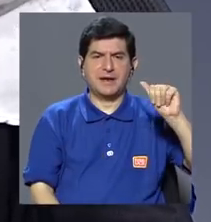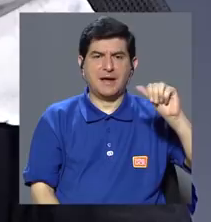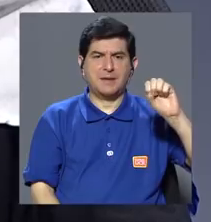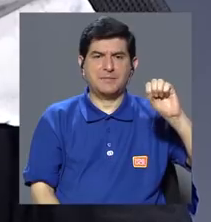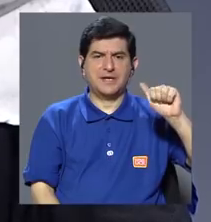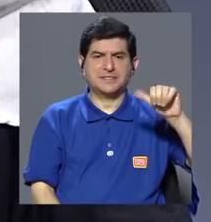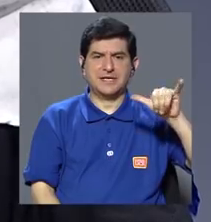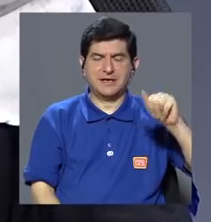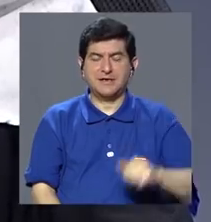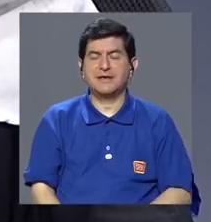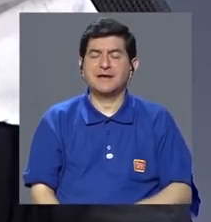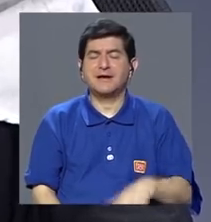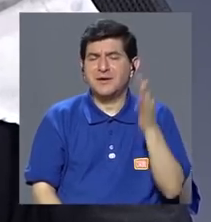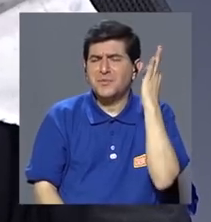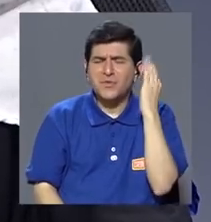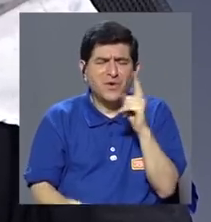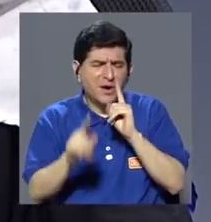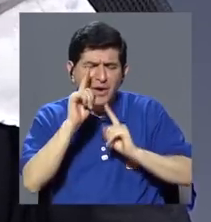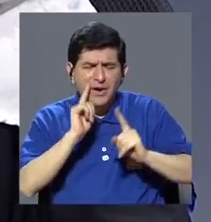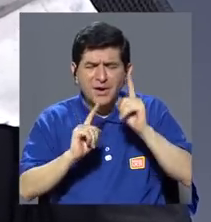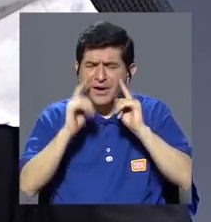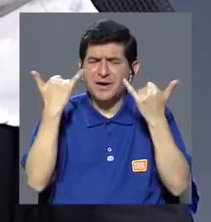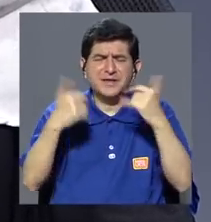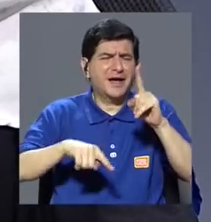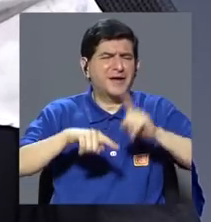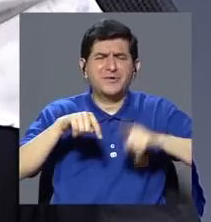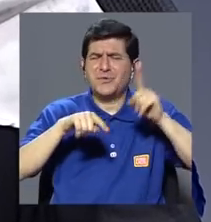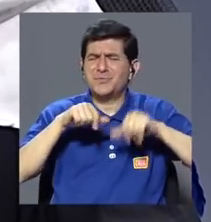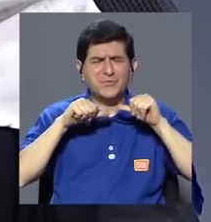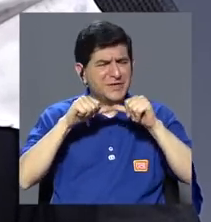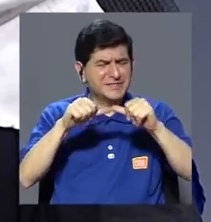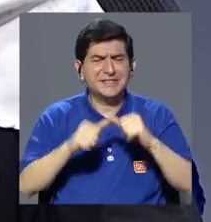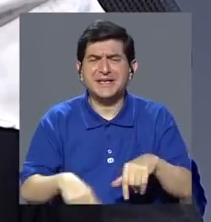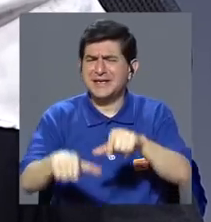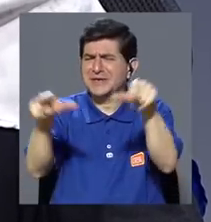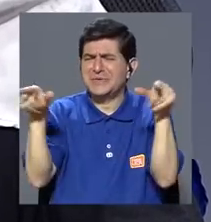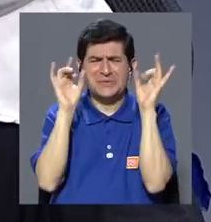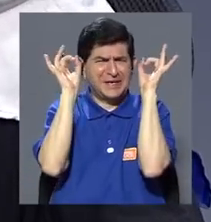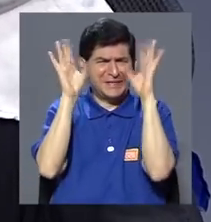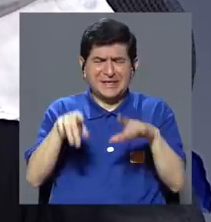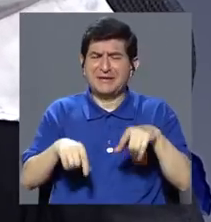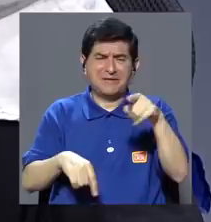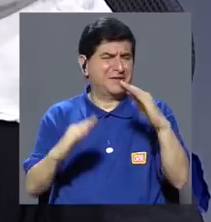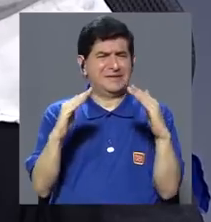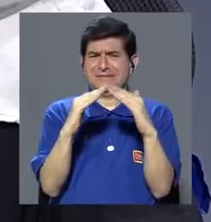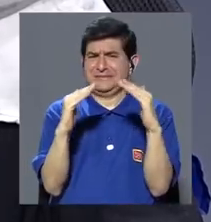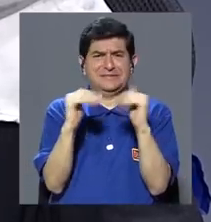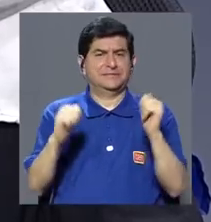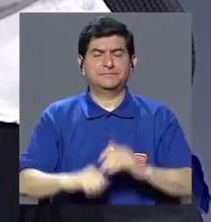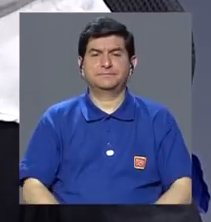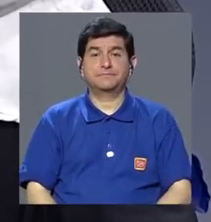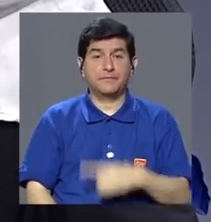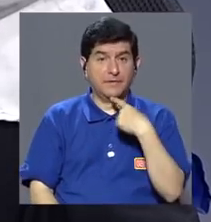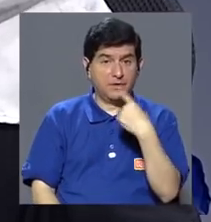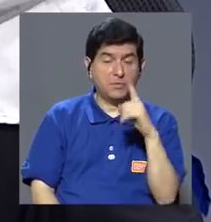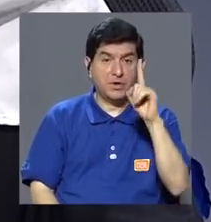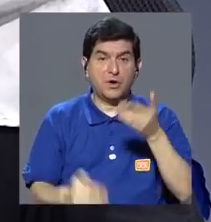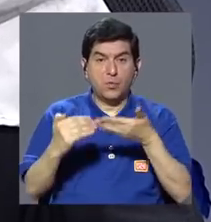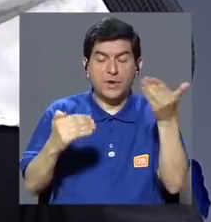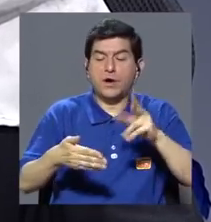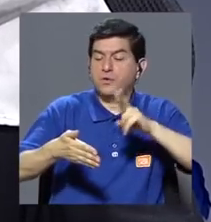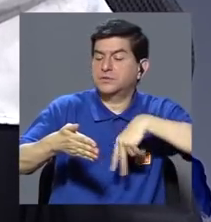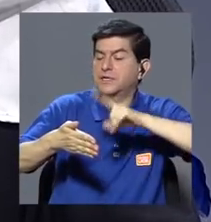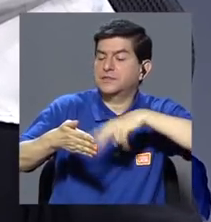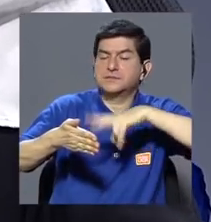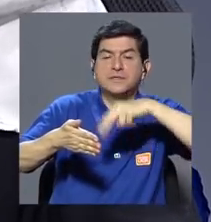llorar que ya no aguantaba que era un infierno más aire que no podía vivir es como te decía una cosa es leerlo